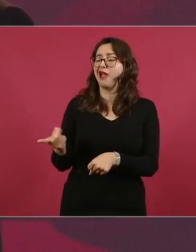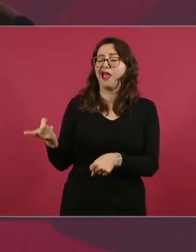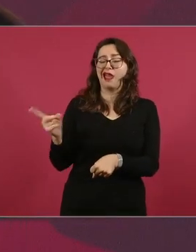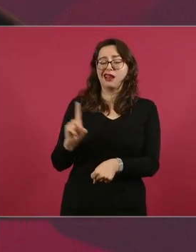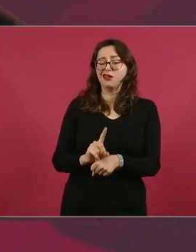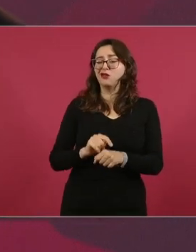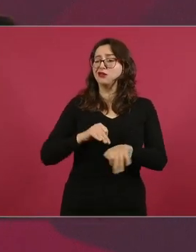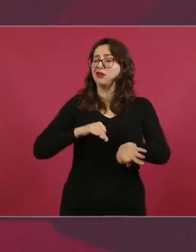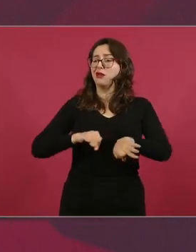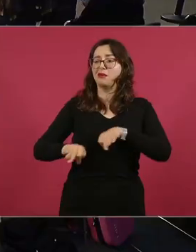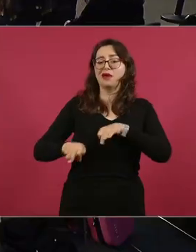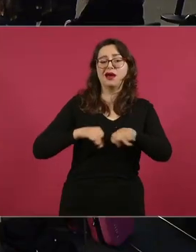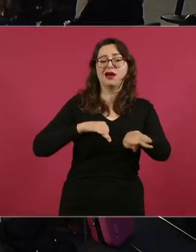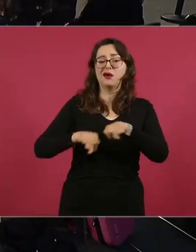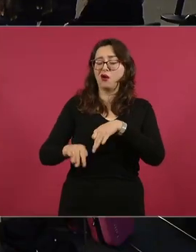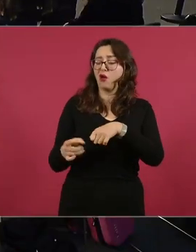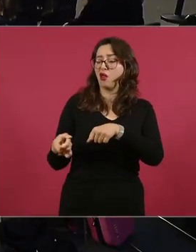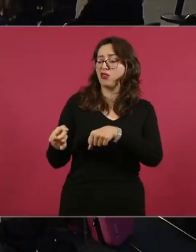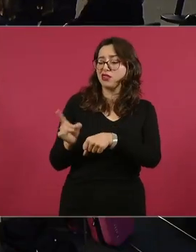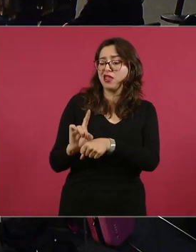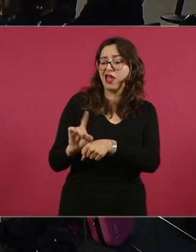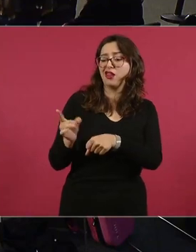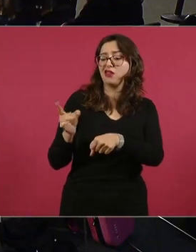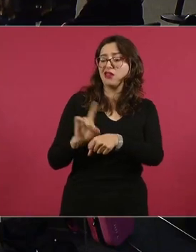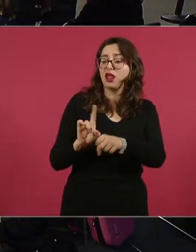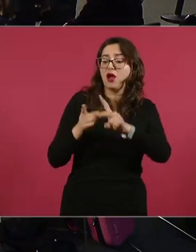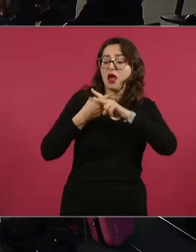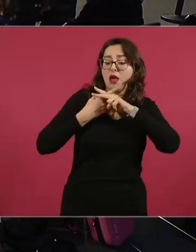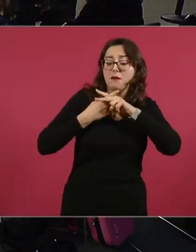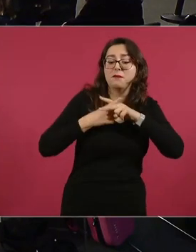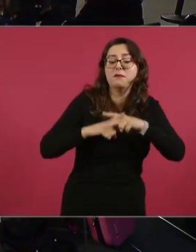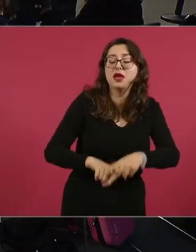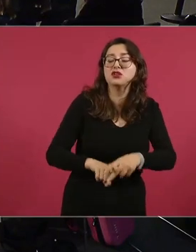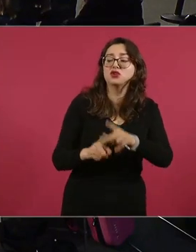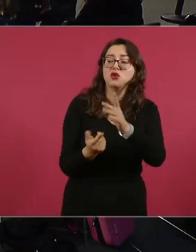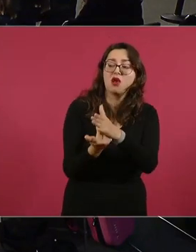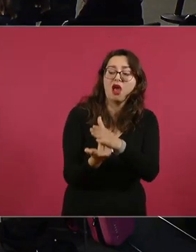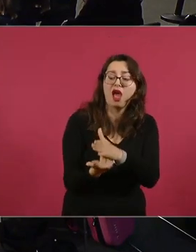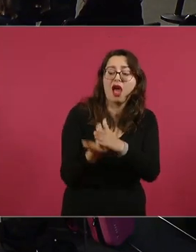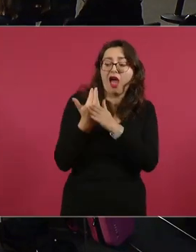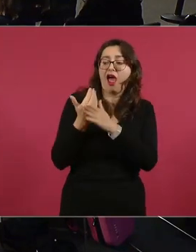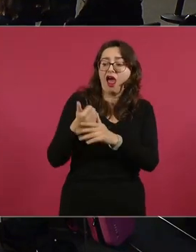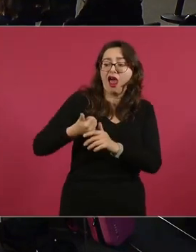aquí los que estamos desde las 6 de la mañana,